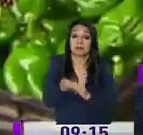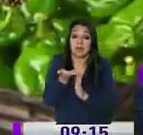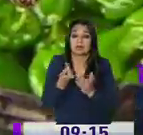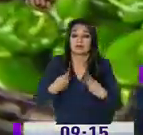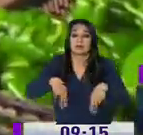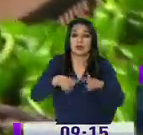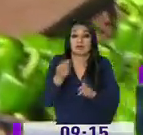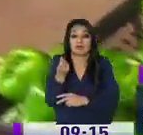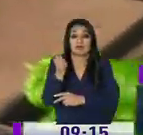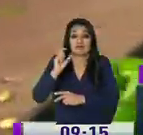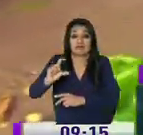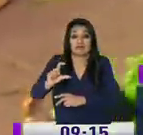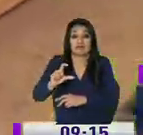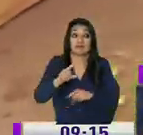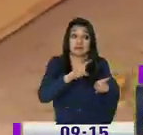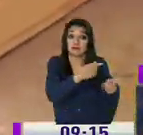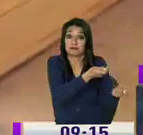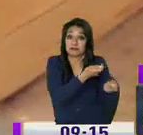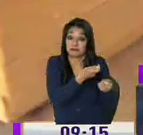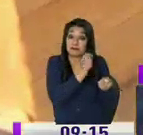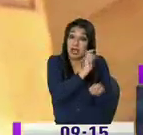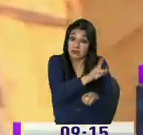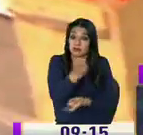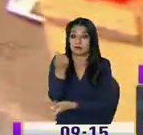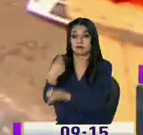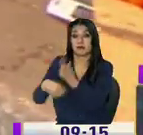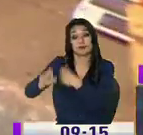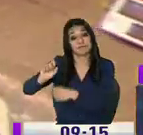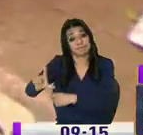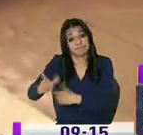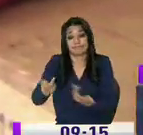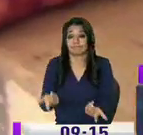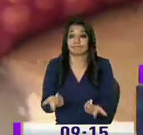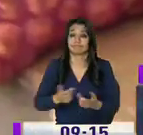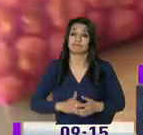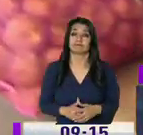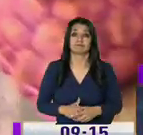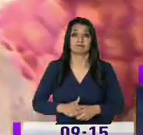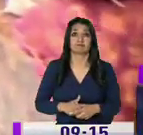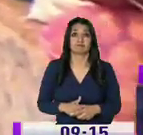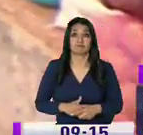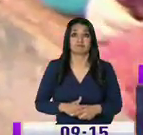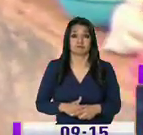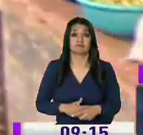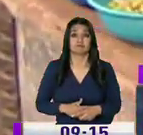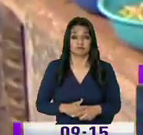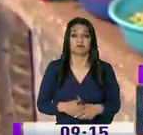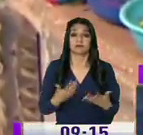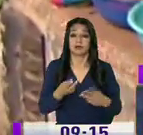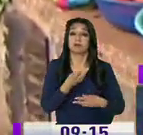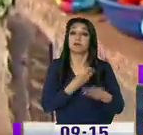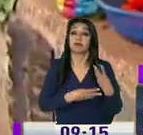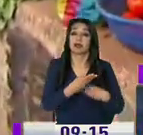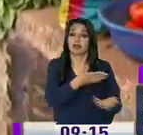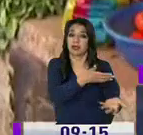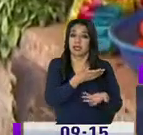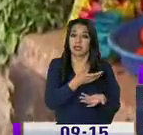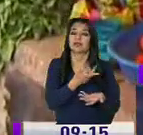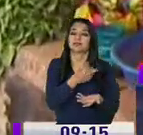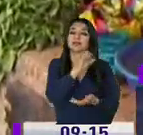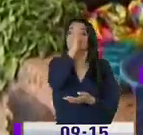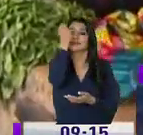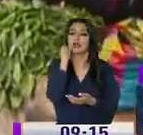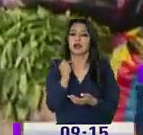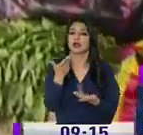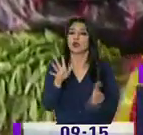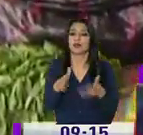costo debido a que a ellos les venden a uno más elevado. Han ingresado la mercadería de la sierra porque no hay